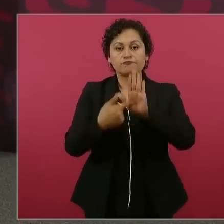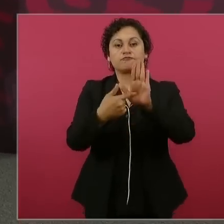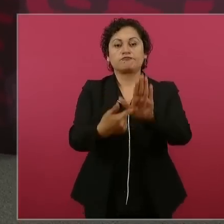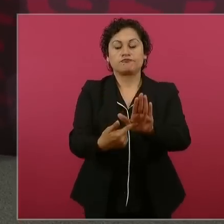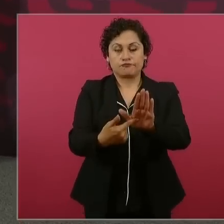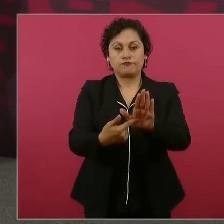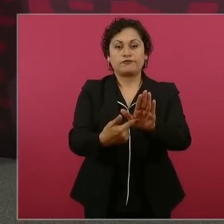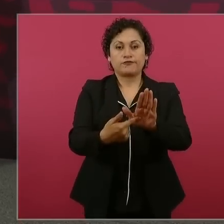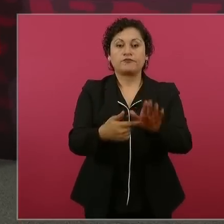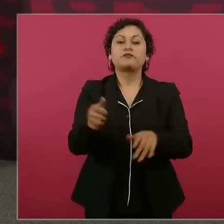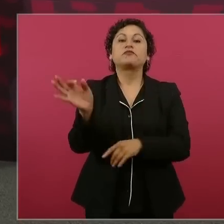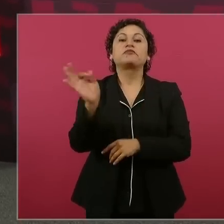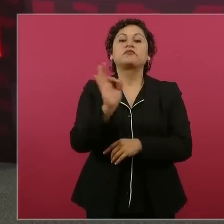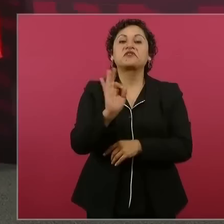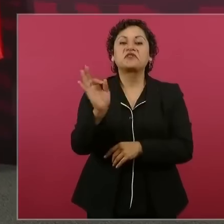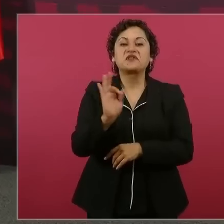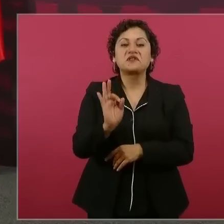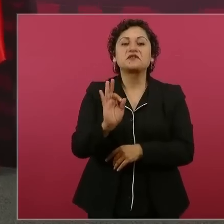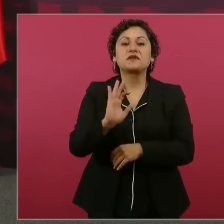entonces ya se reunieron